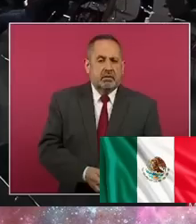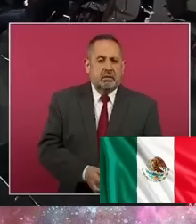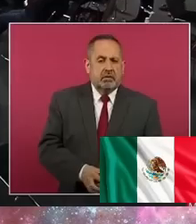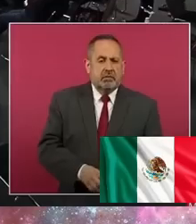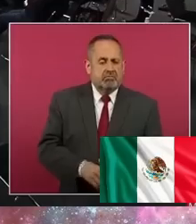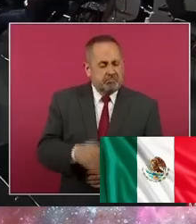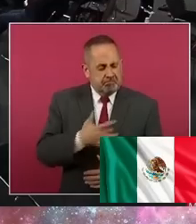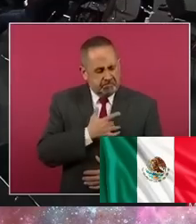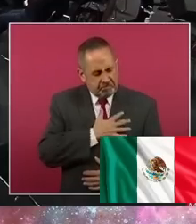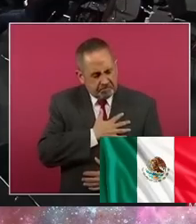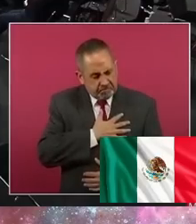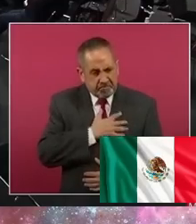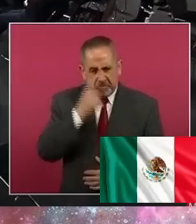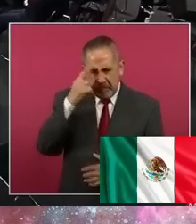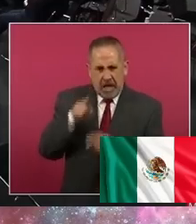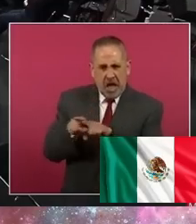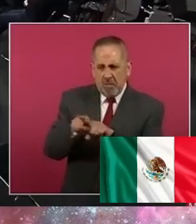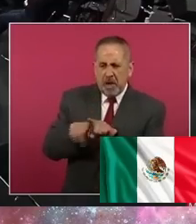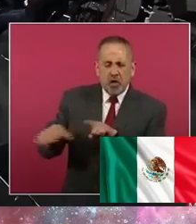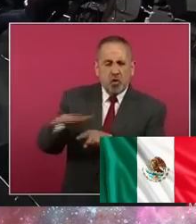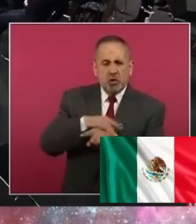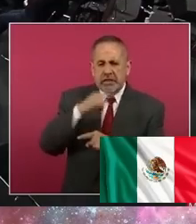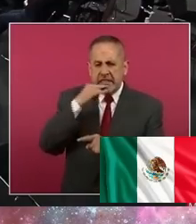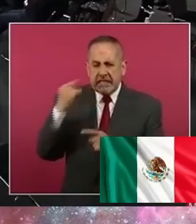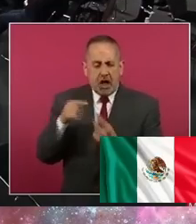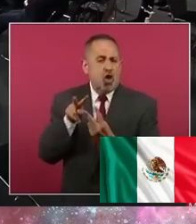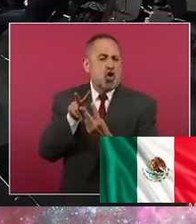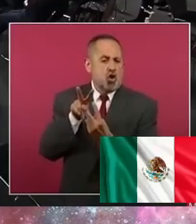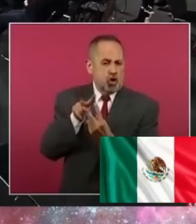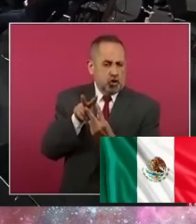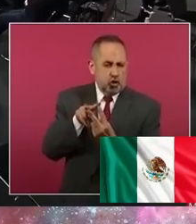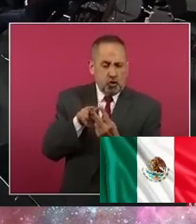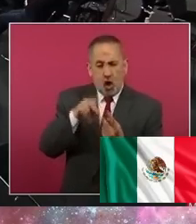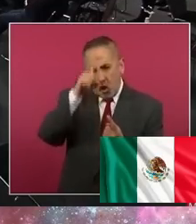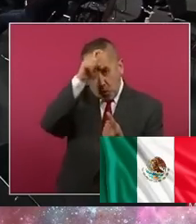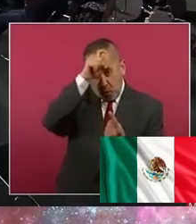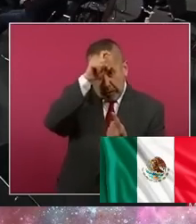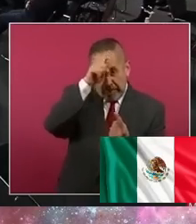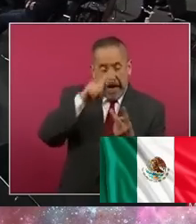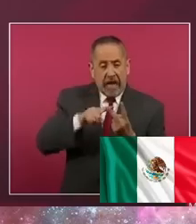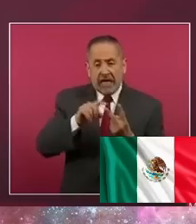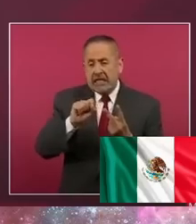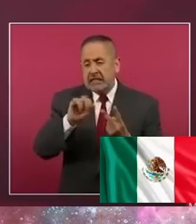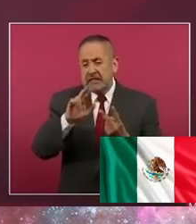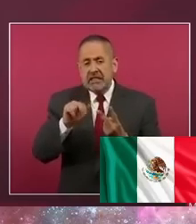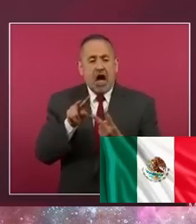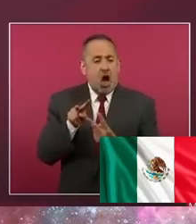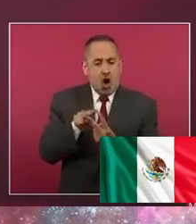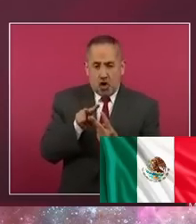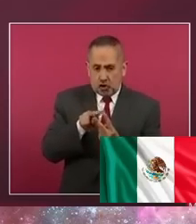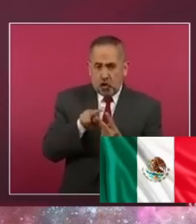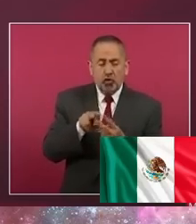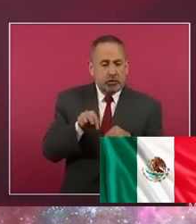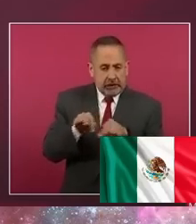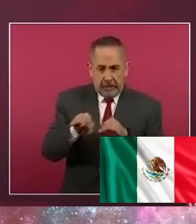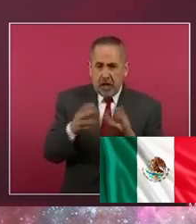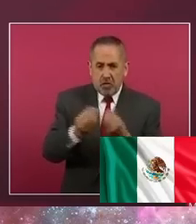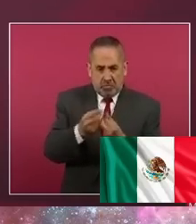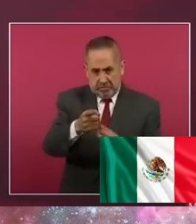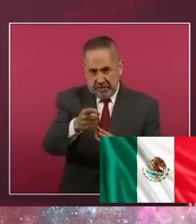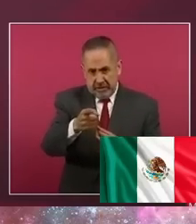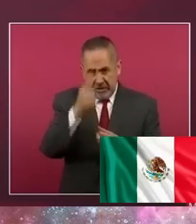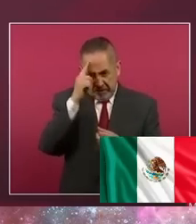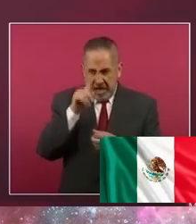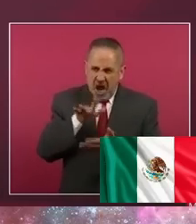chilenos lo mismo en los dos casos Turquía y Siria estamos trabajando